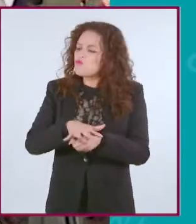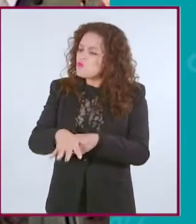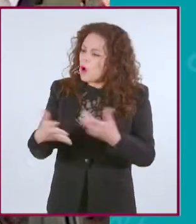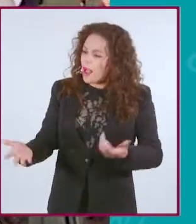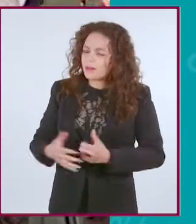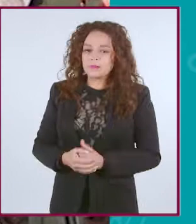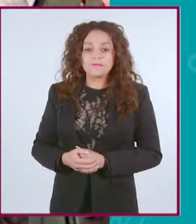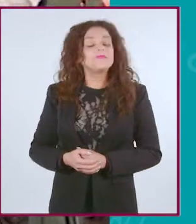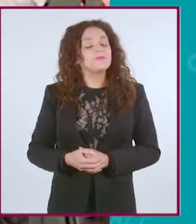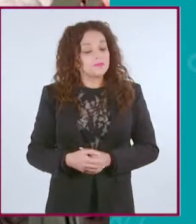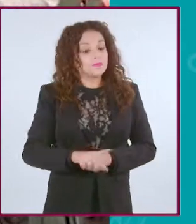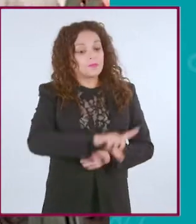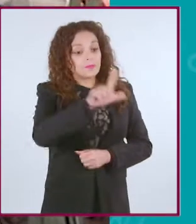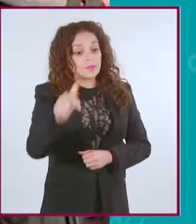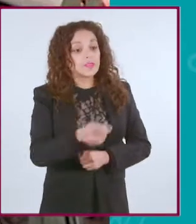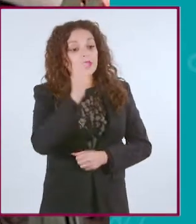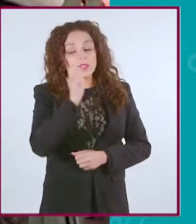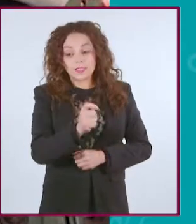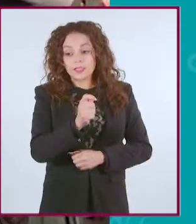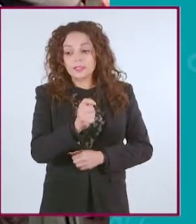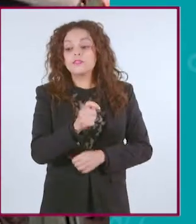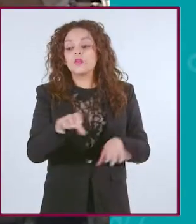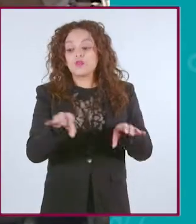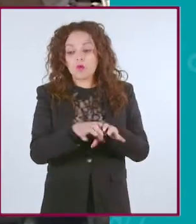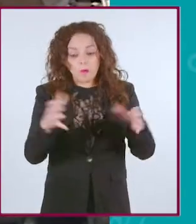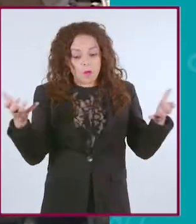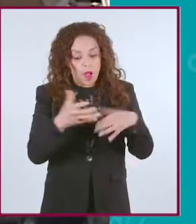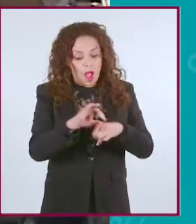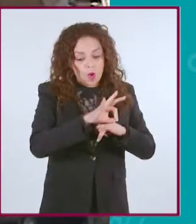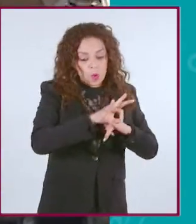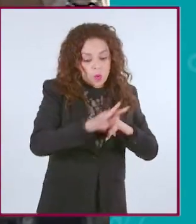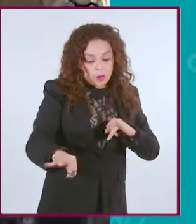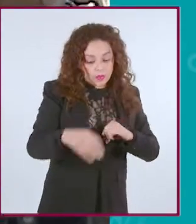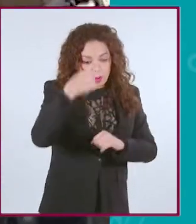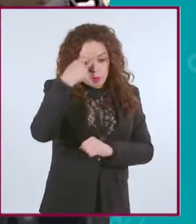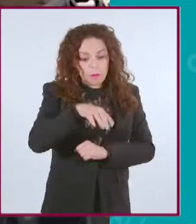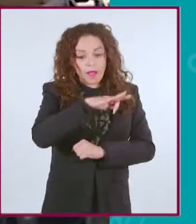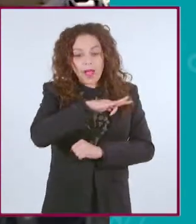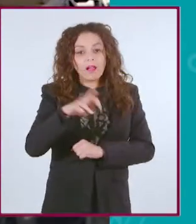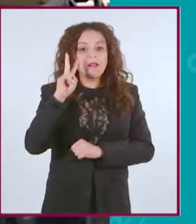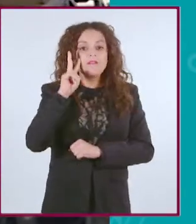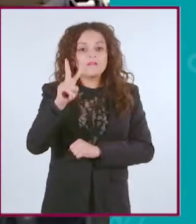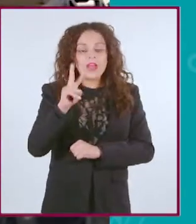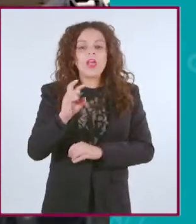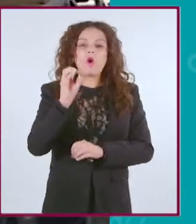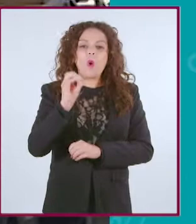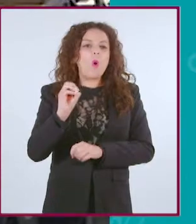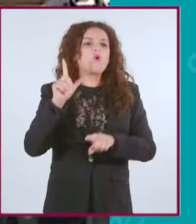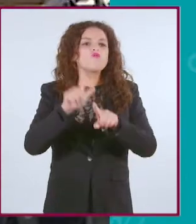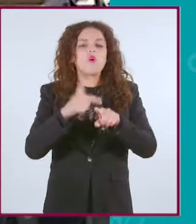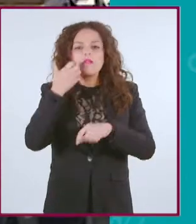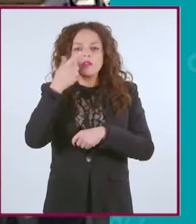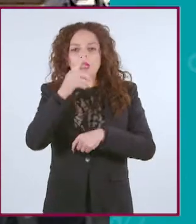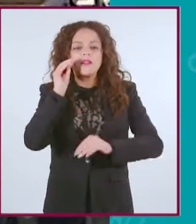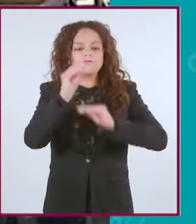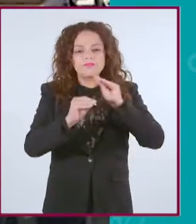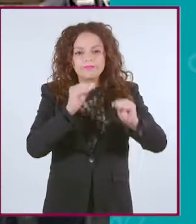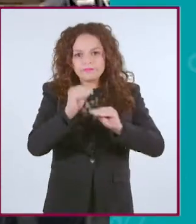siguiente paso es el acabado o terminado para darle la presentación o el color